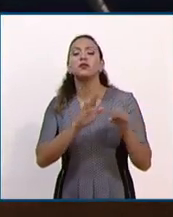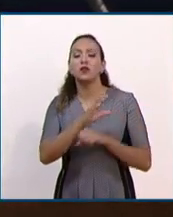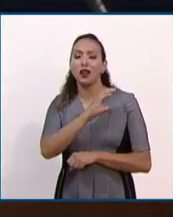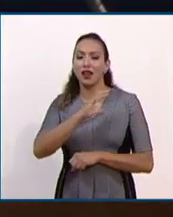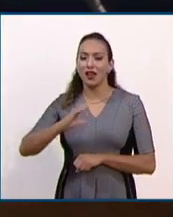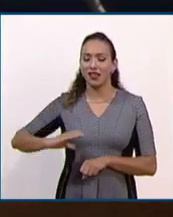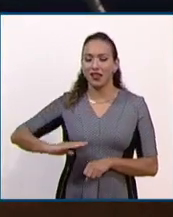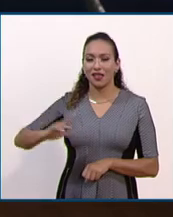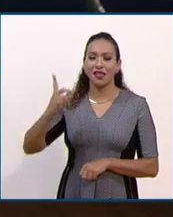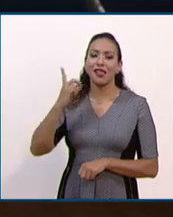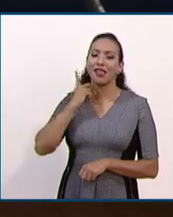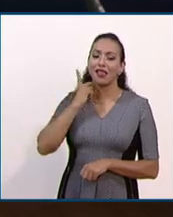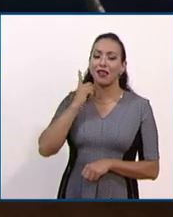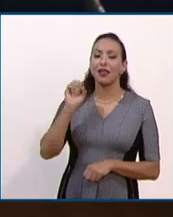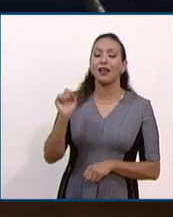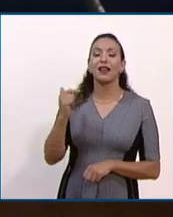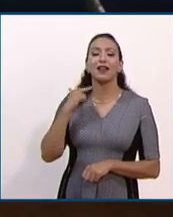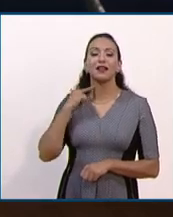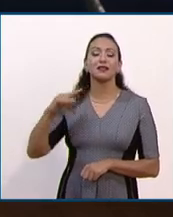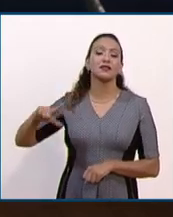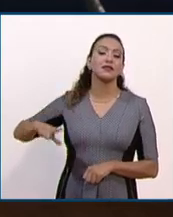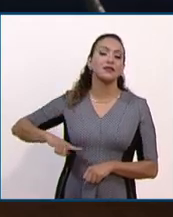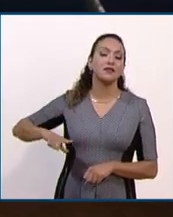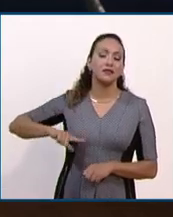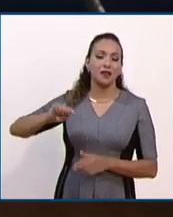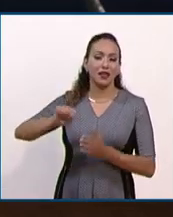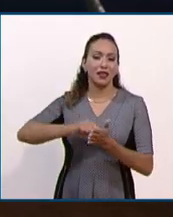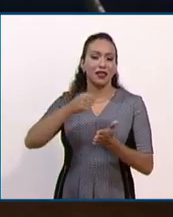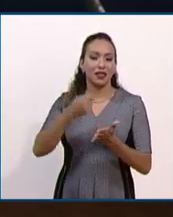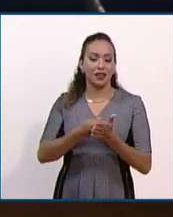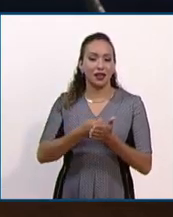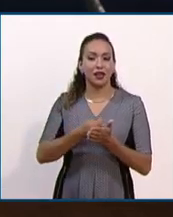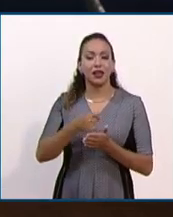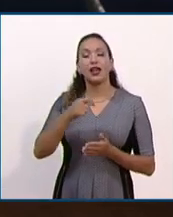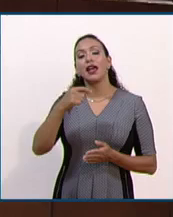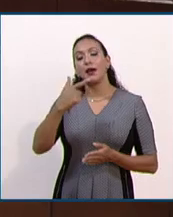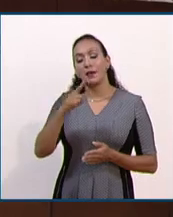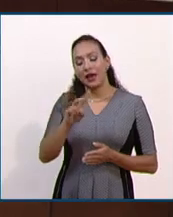diputado federal del exgobernador de Tamaulipas, García Cabeza de Vaca.